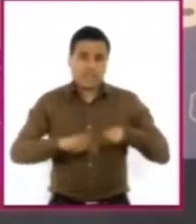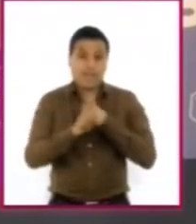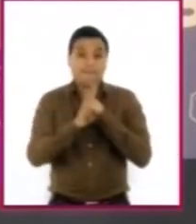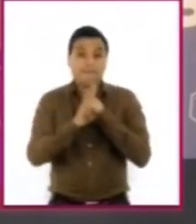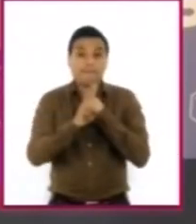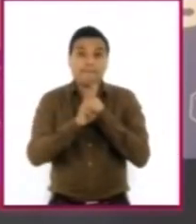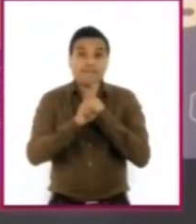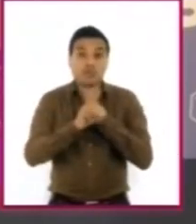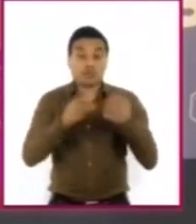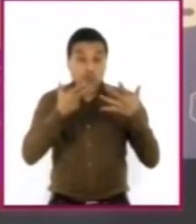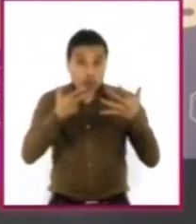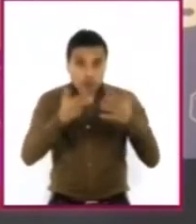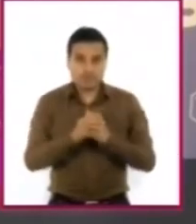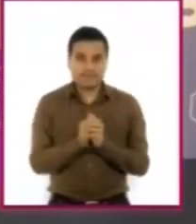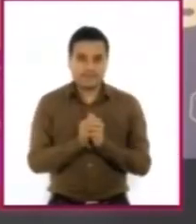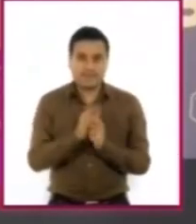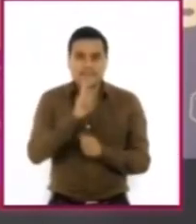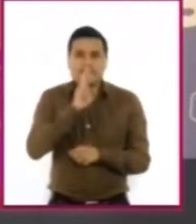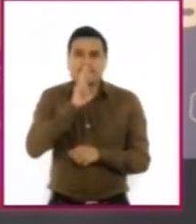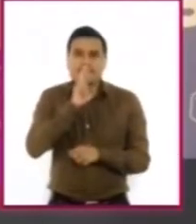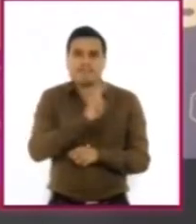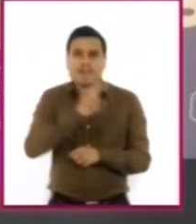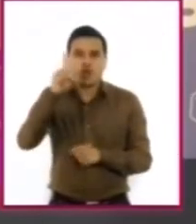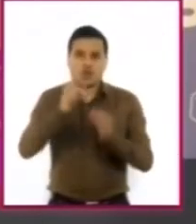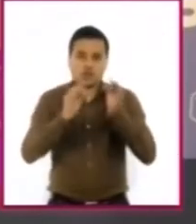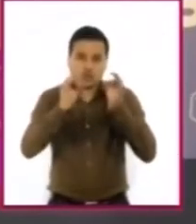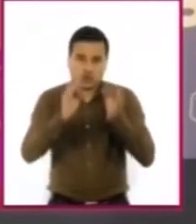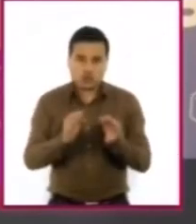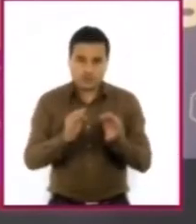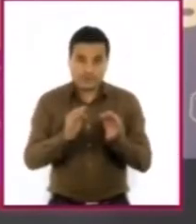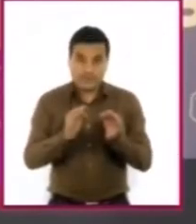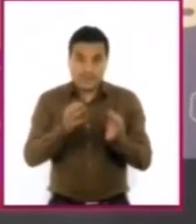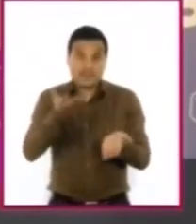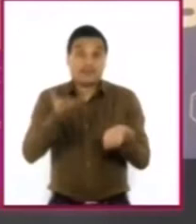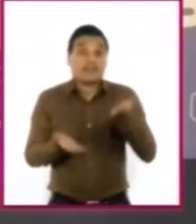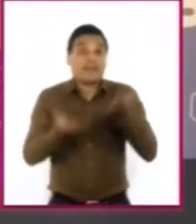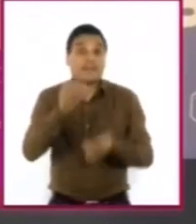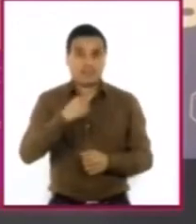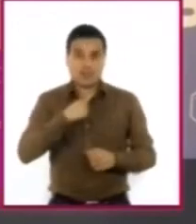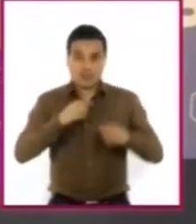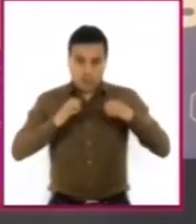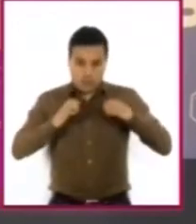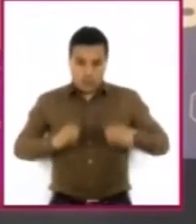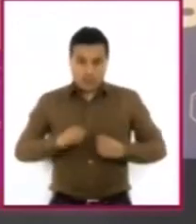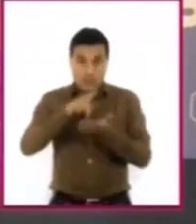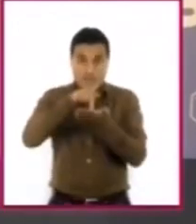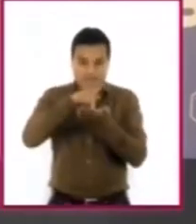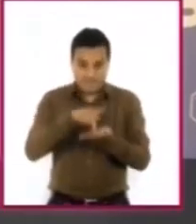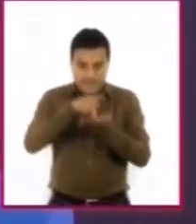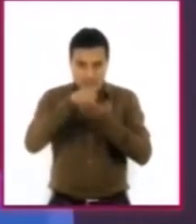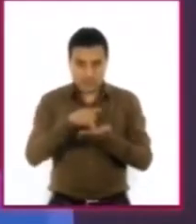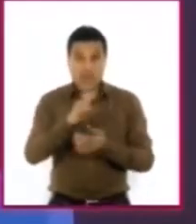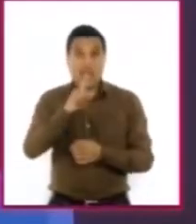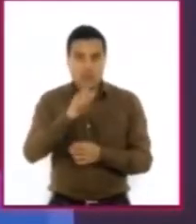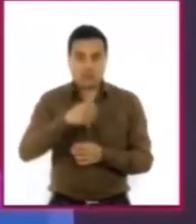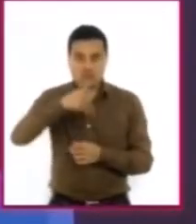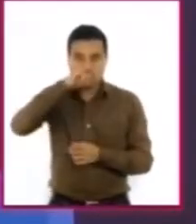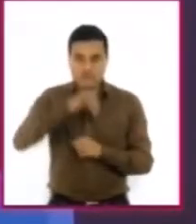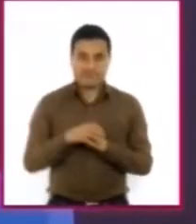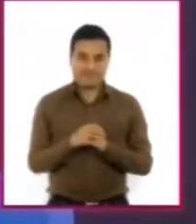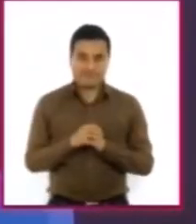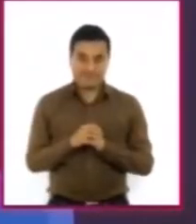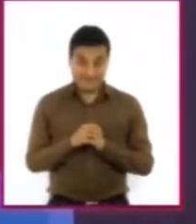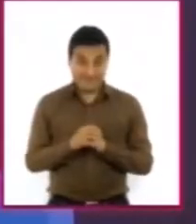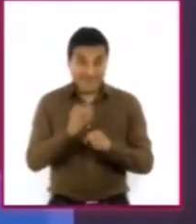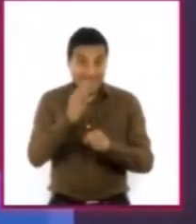debe calcular en proporción con el volumen de agua en nuestro cuerpo para mantenernos sanos. En este